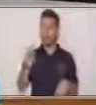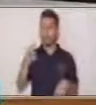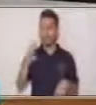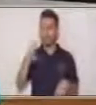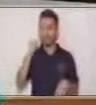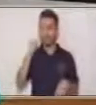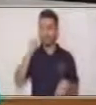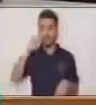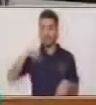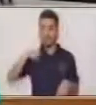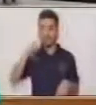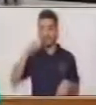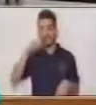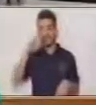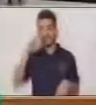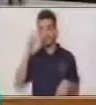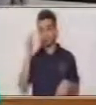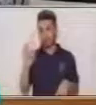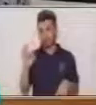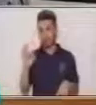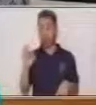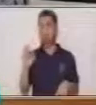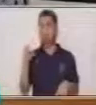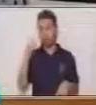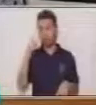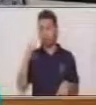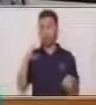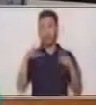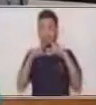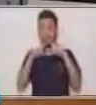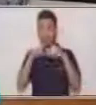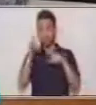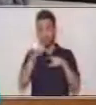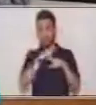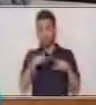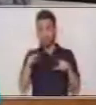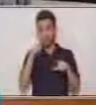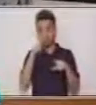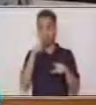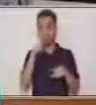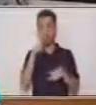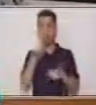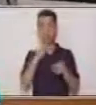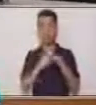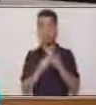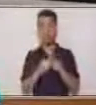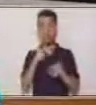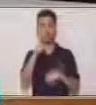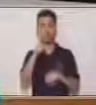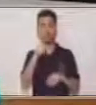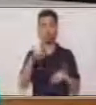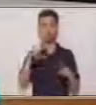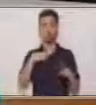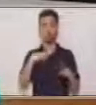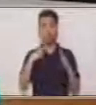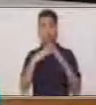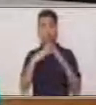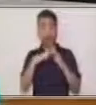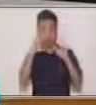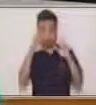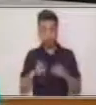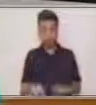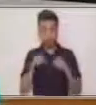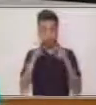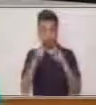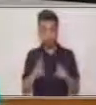del área de matemáticas. Si en tu casa hay alguna persona con discapacidad, este tema te ayudará a ejercitar